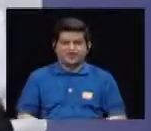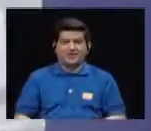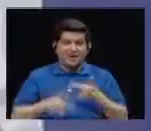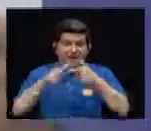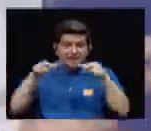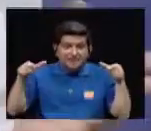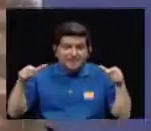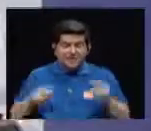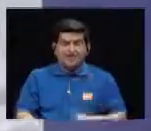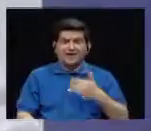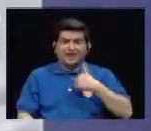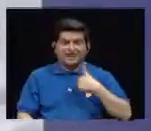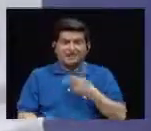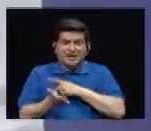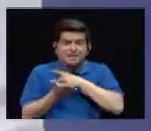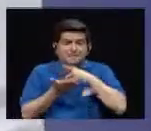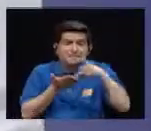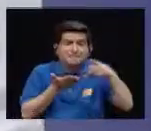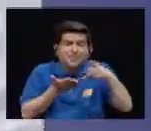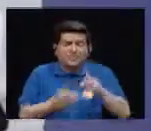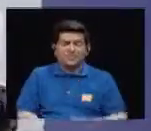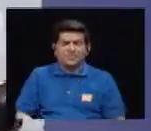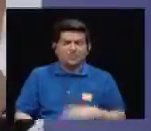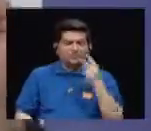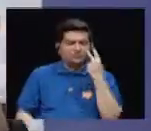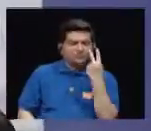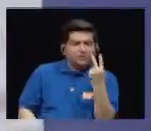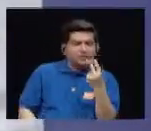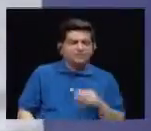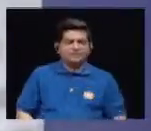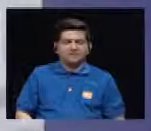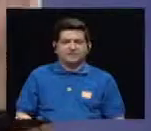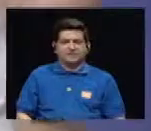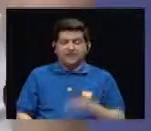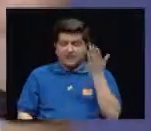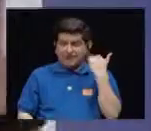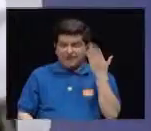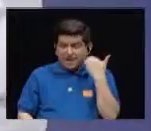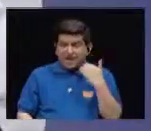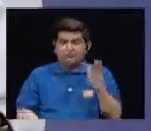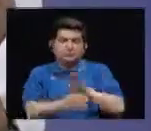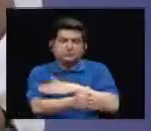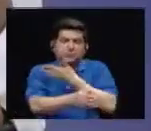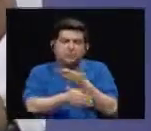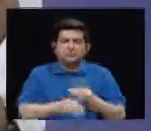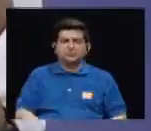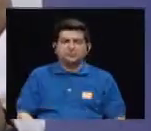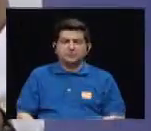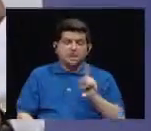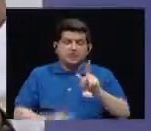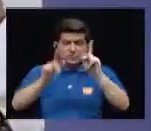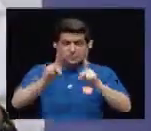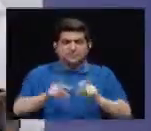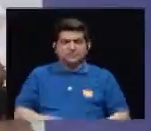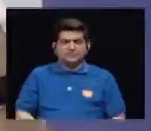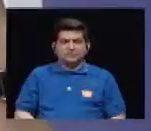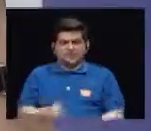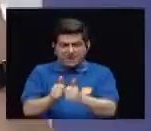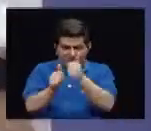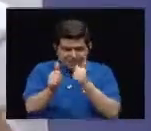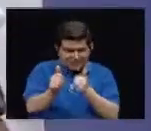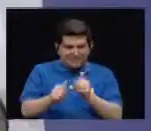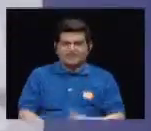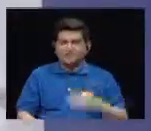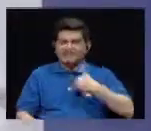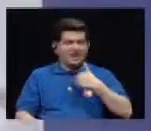es el lenguaje, justamente el lenguaje puramente visual. Sí. El audio en este caso es la música, que es un personaje, uh-huh, que va detrás, que es